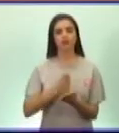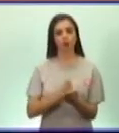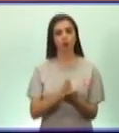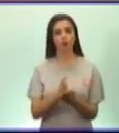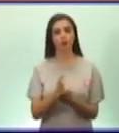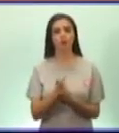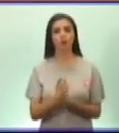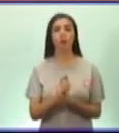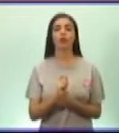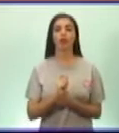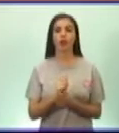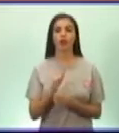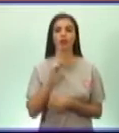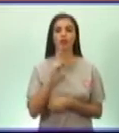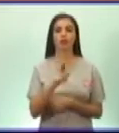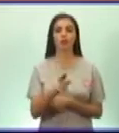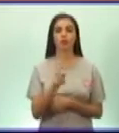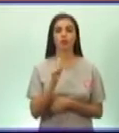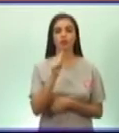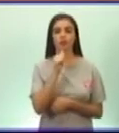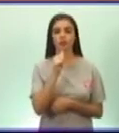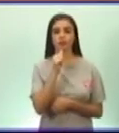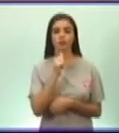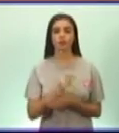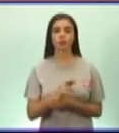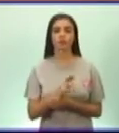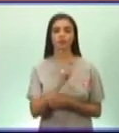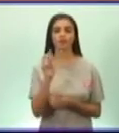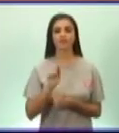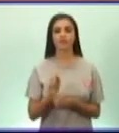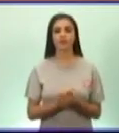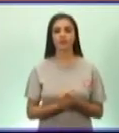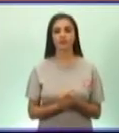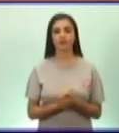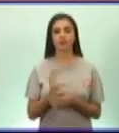estas preguntas, a las 6 y a la número 7 además.